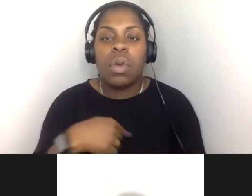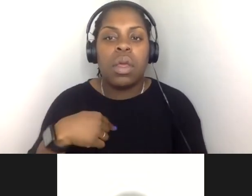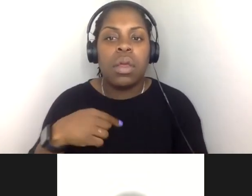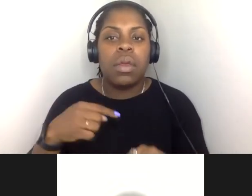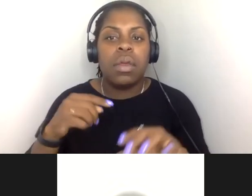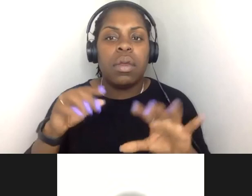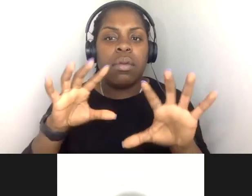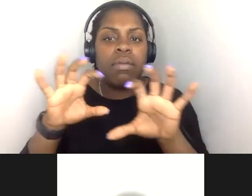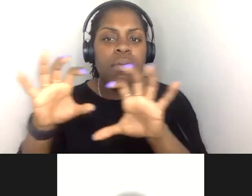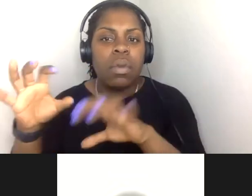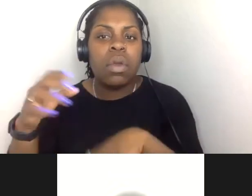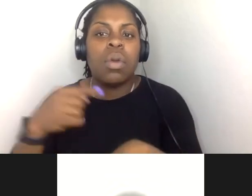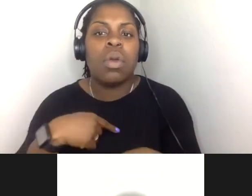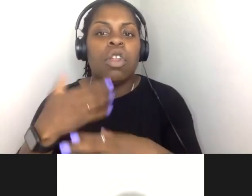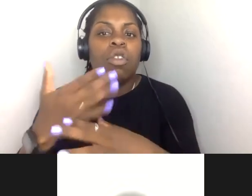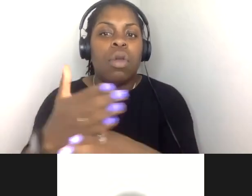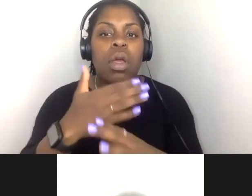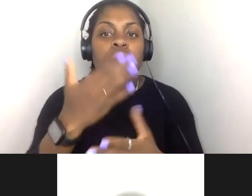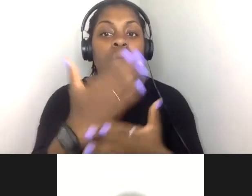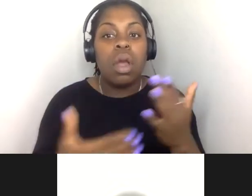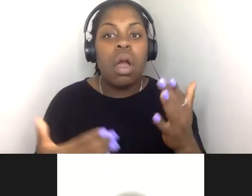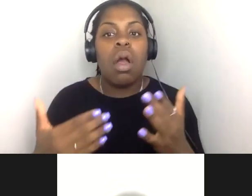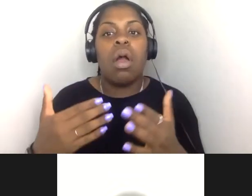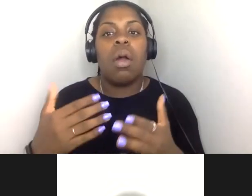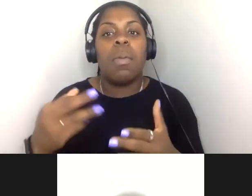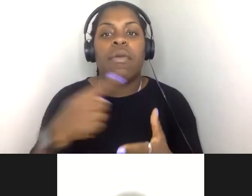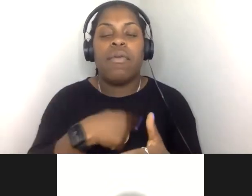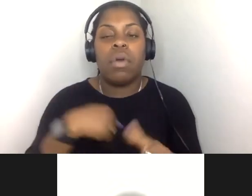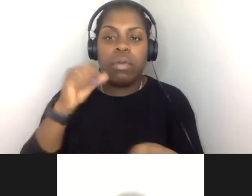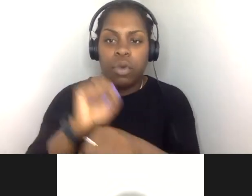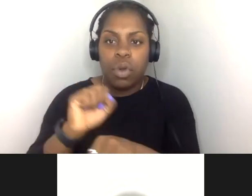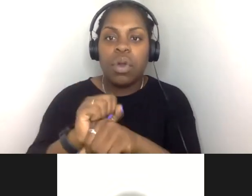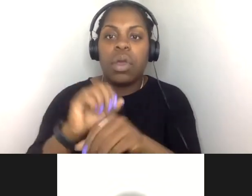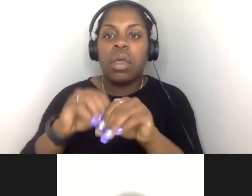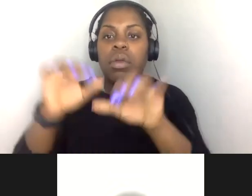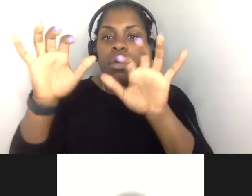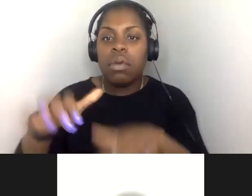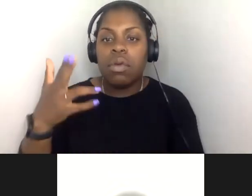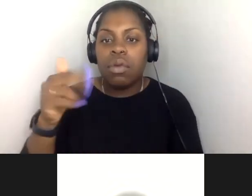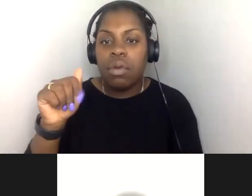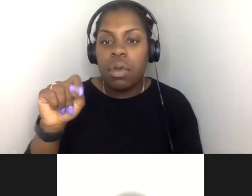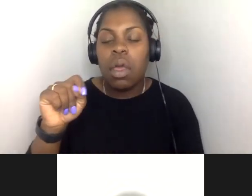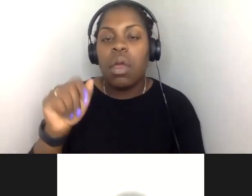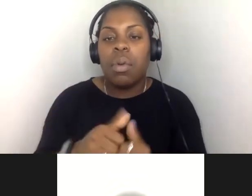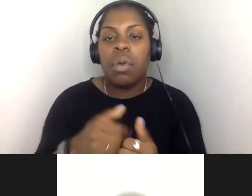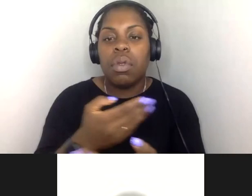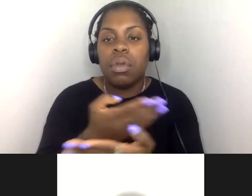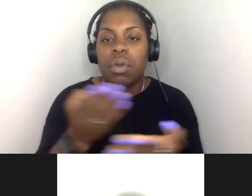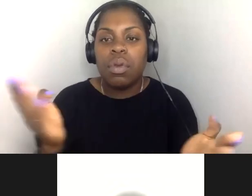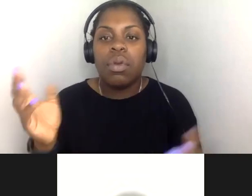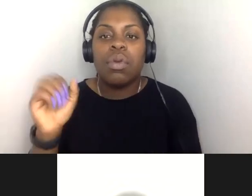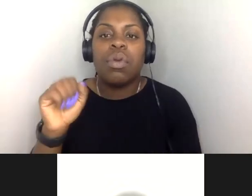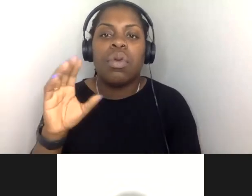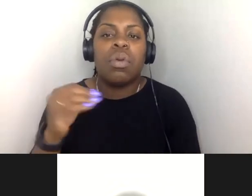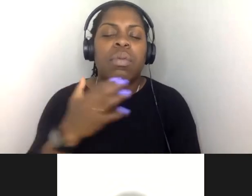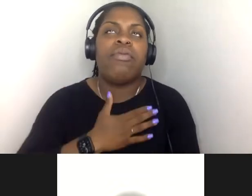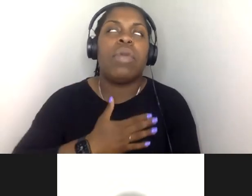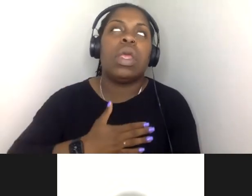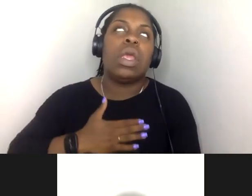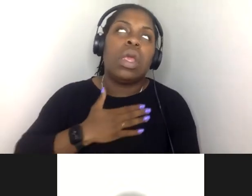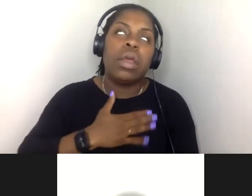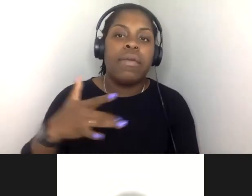y hemos pedido que se compartiera un poco de nuestro trabajo ahí. So please feel free